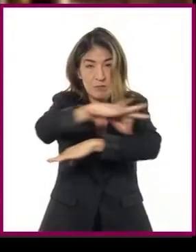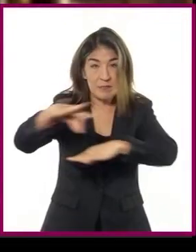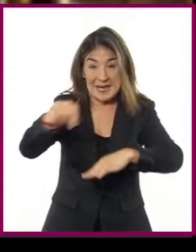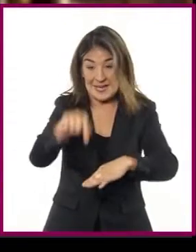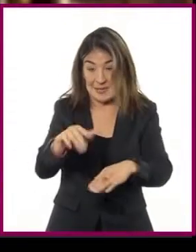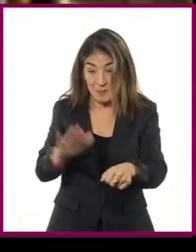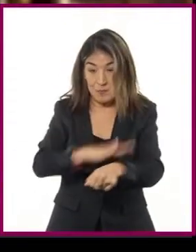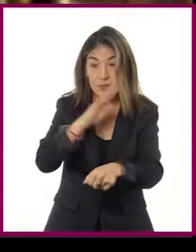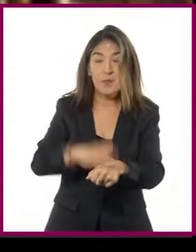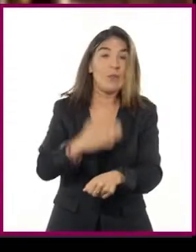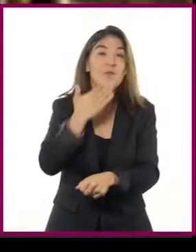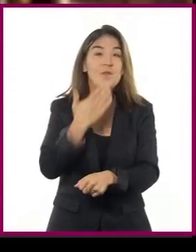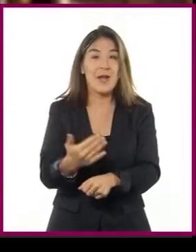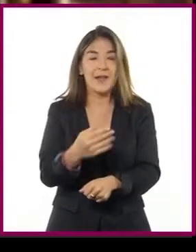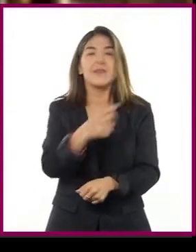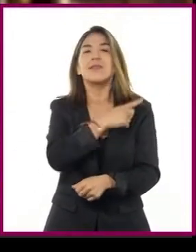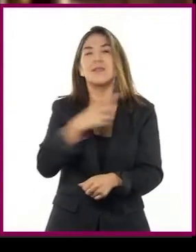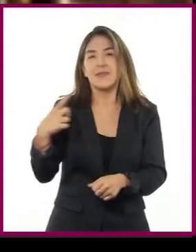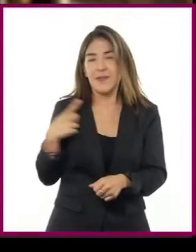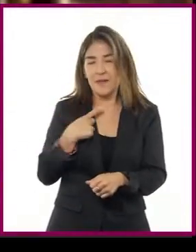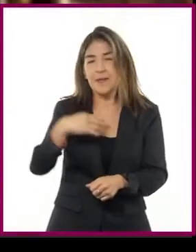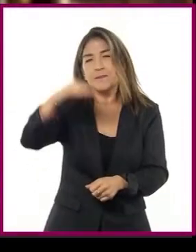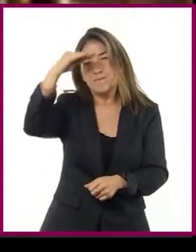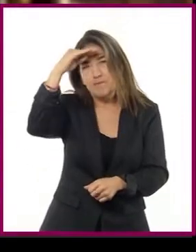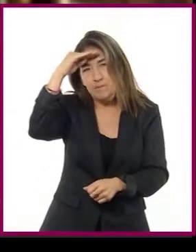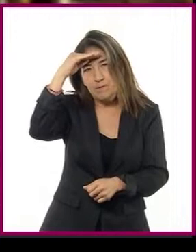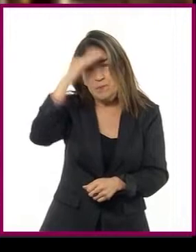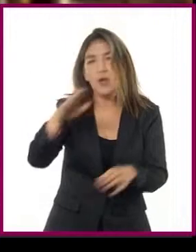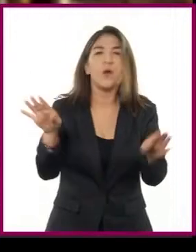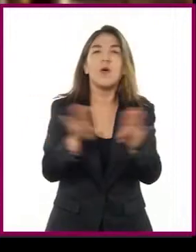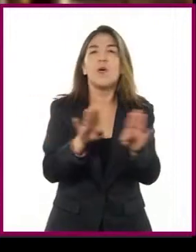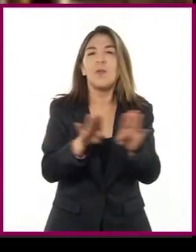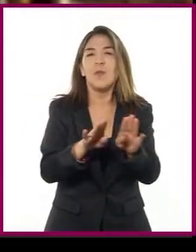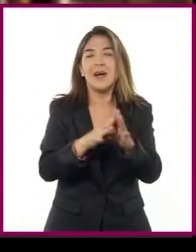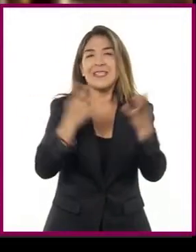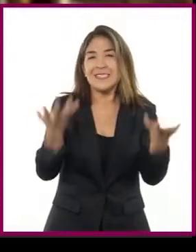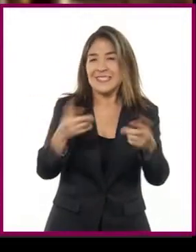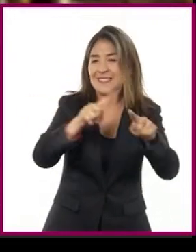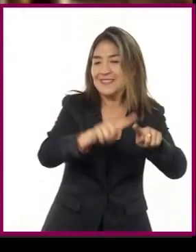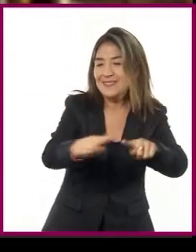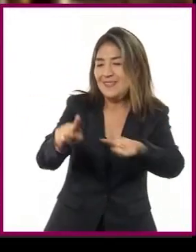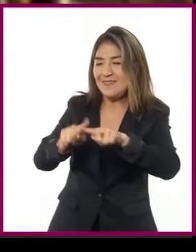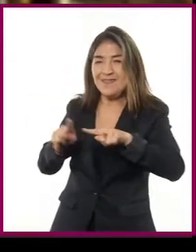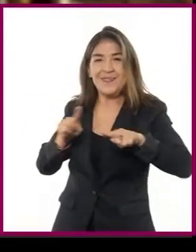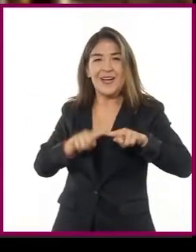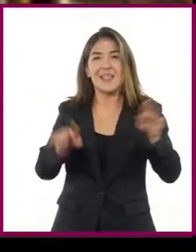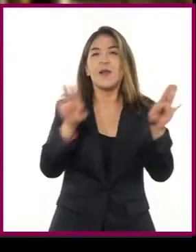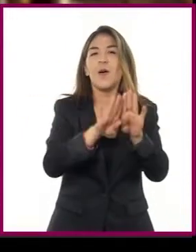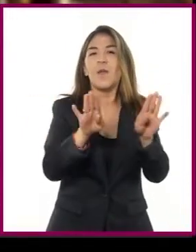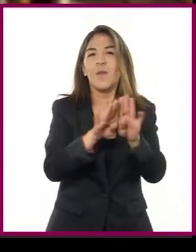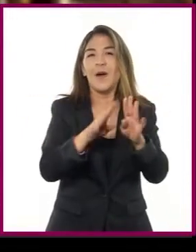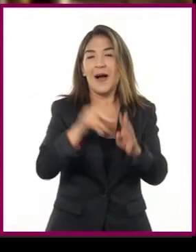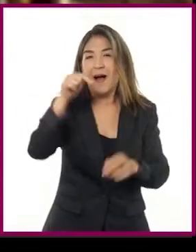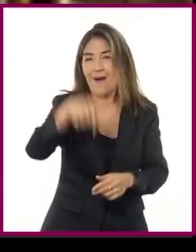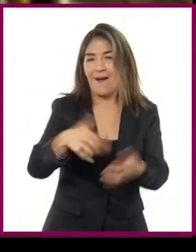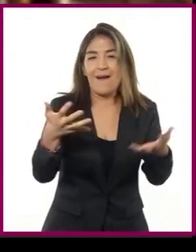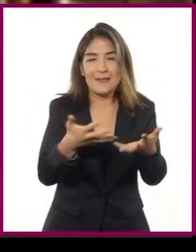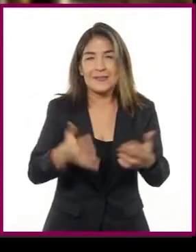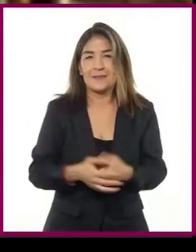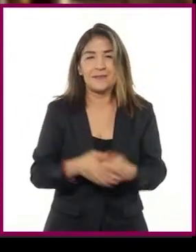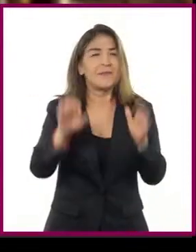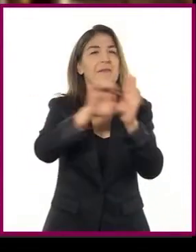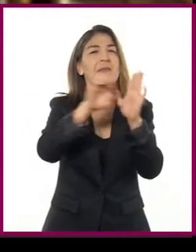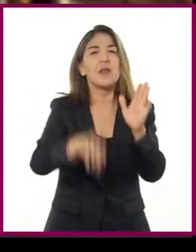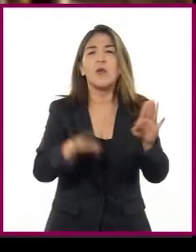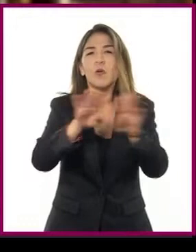correctos, tuvimos que razonar de manera distinta a cómo se hace. Si se